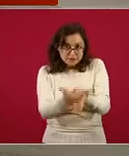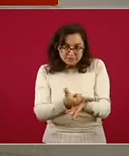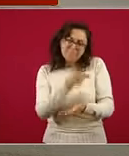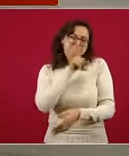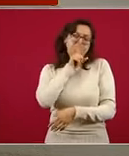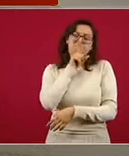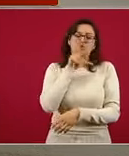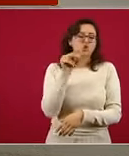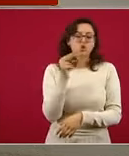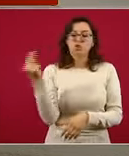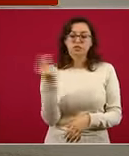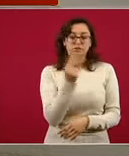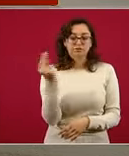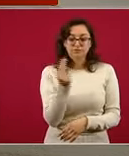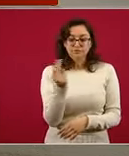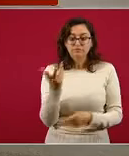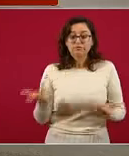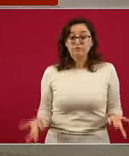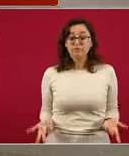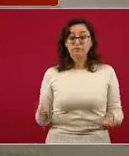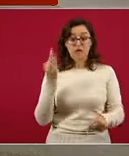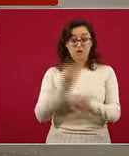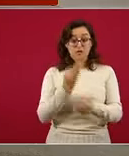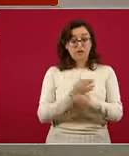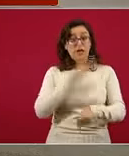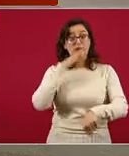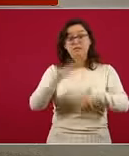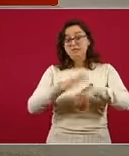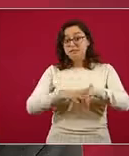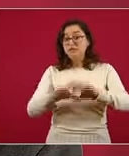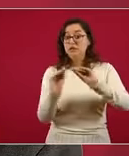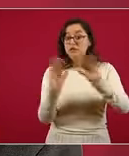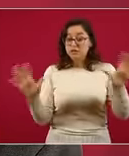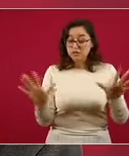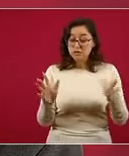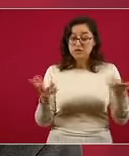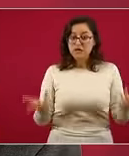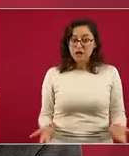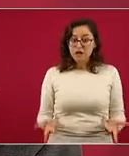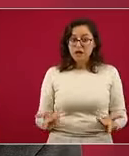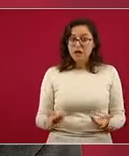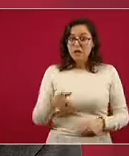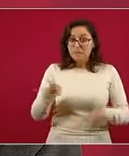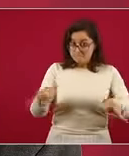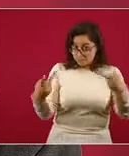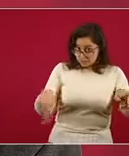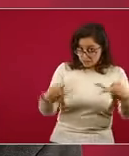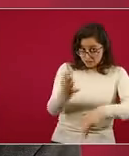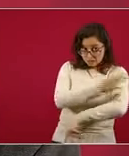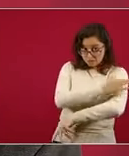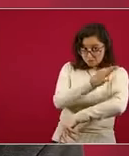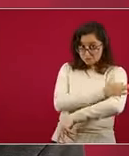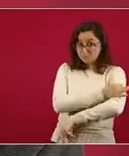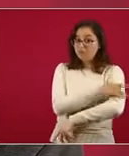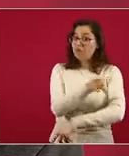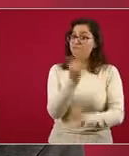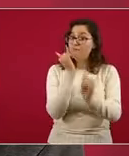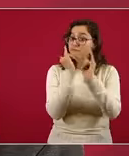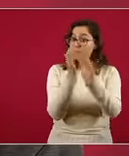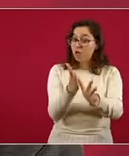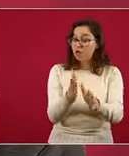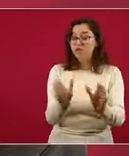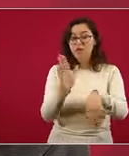ahorita, si a alguien le quieren cobrar vacuna contra el COVID, le están queriendo defraudar. Hay que tener mucho cuidado,